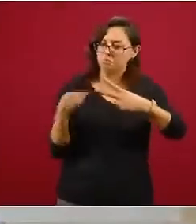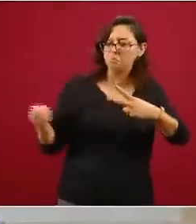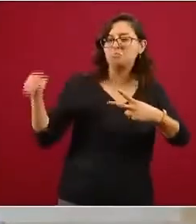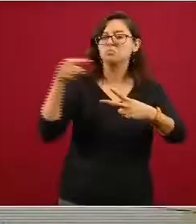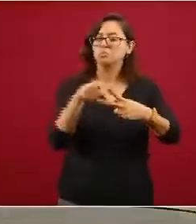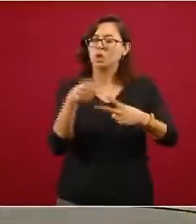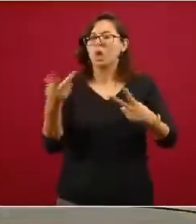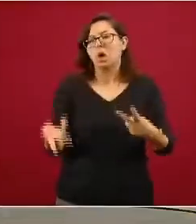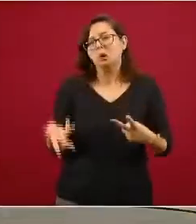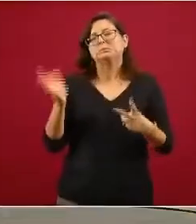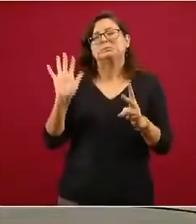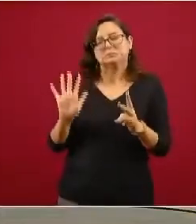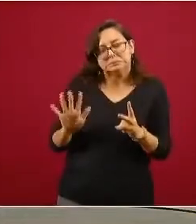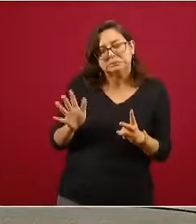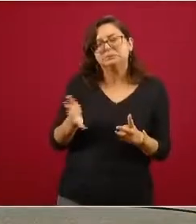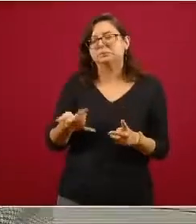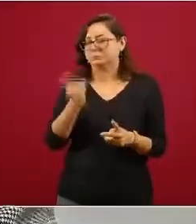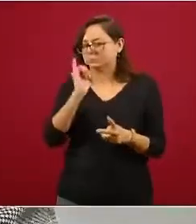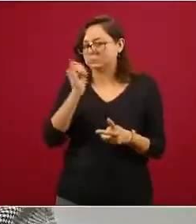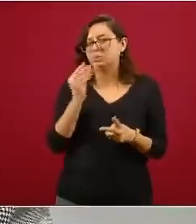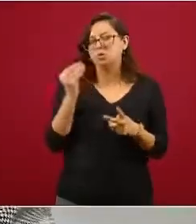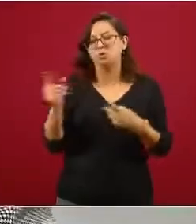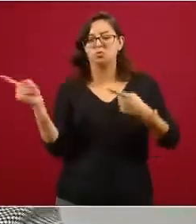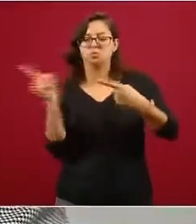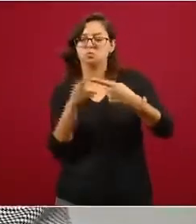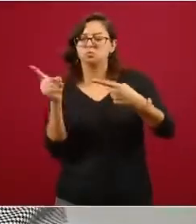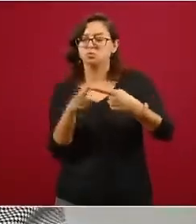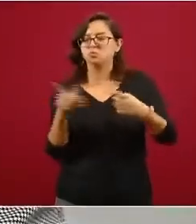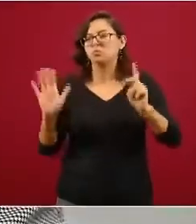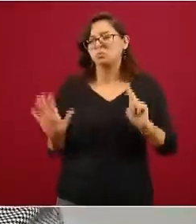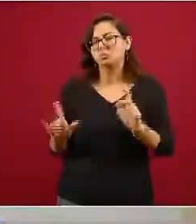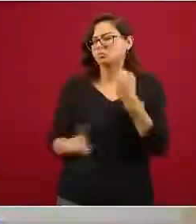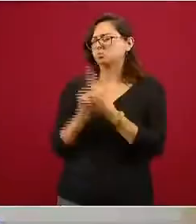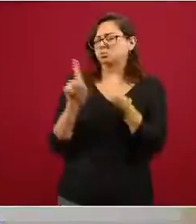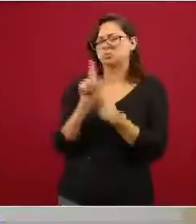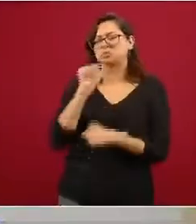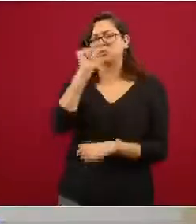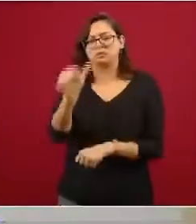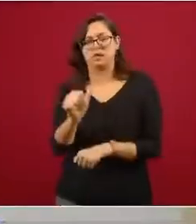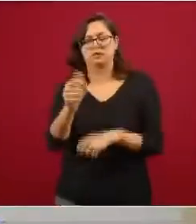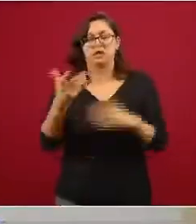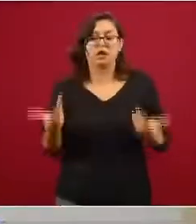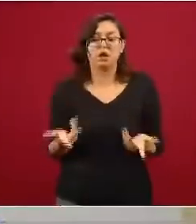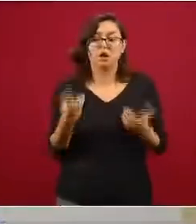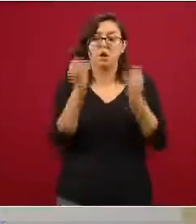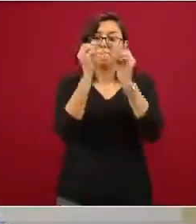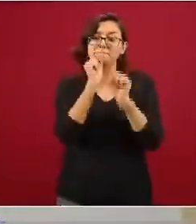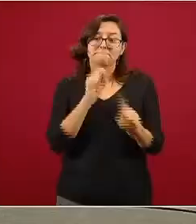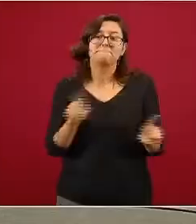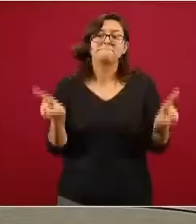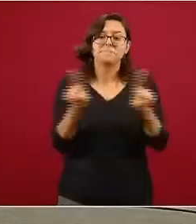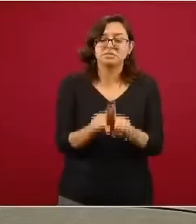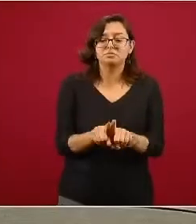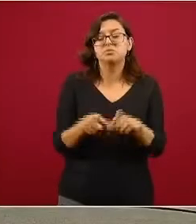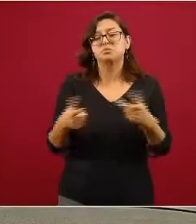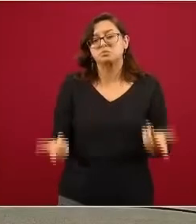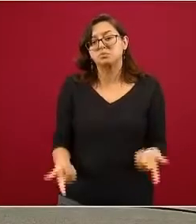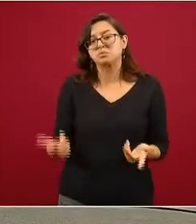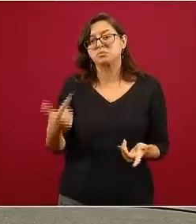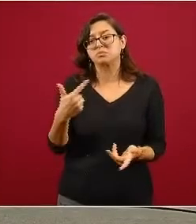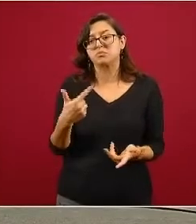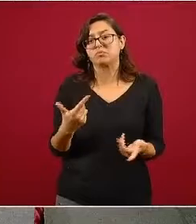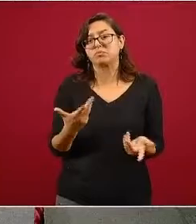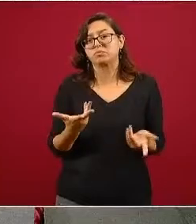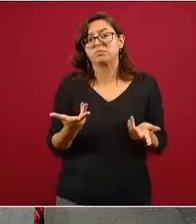positivas es un consumidor pesado y 1 positiva es un consumidor sin problema. O de la misma manera, compañeros, si yo les dijera aquí a todos